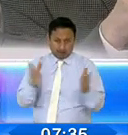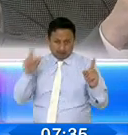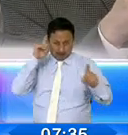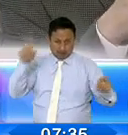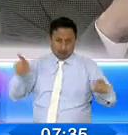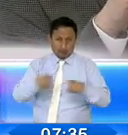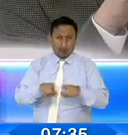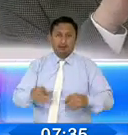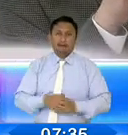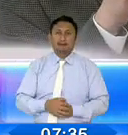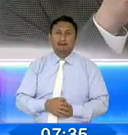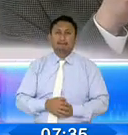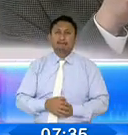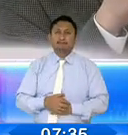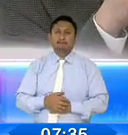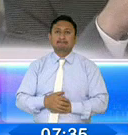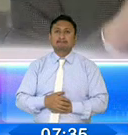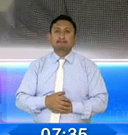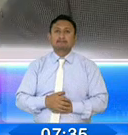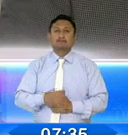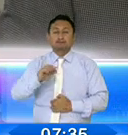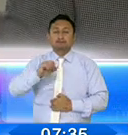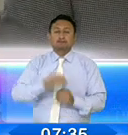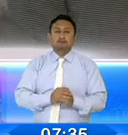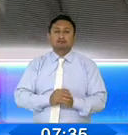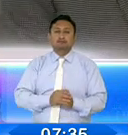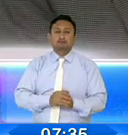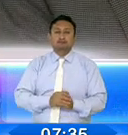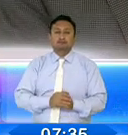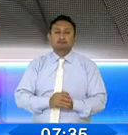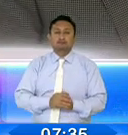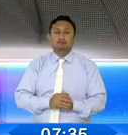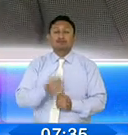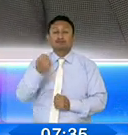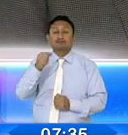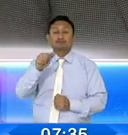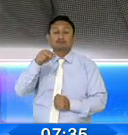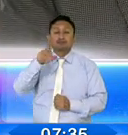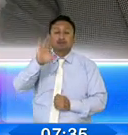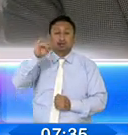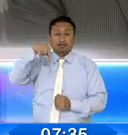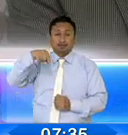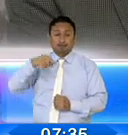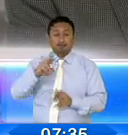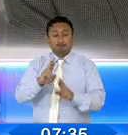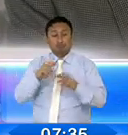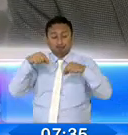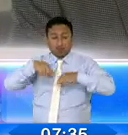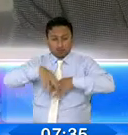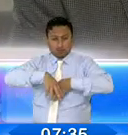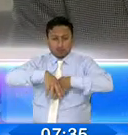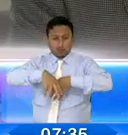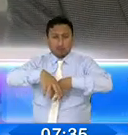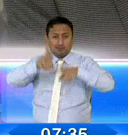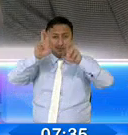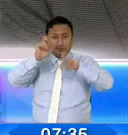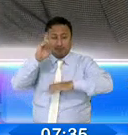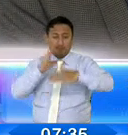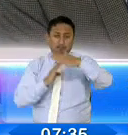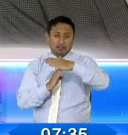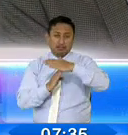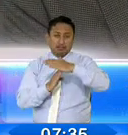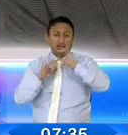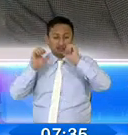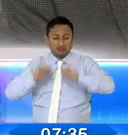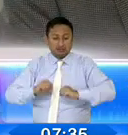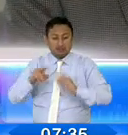dirigiendo el CNE hoy. Señor Santi, esperemos que estas movilizaciones anunciadas sean en el marco de la paz, que se tenga la